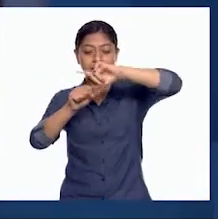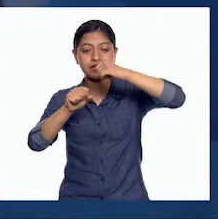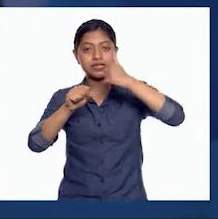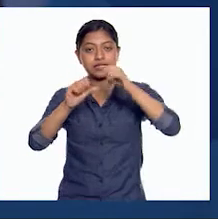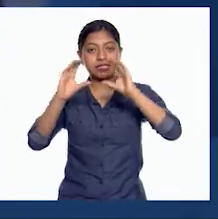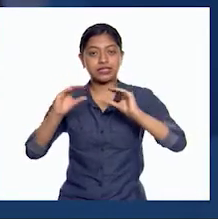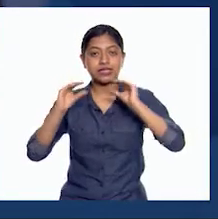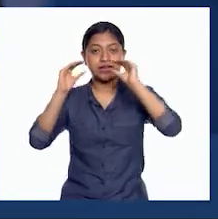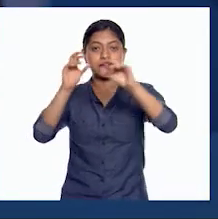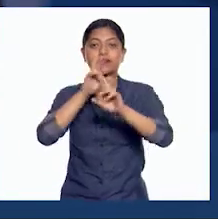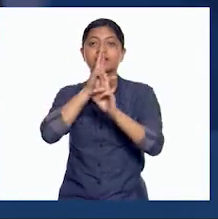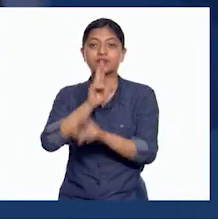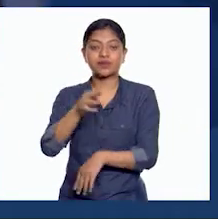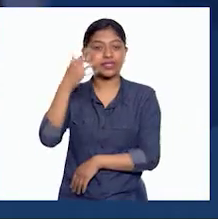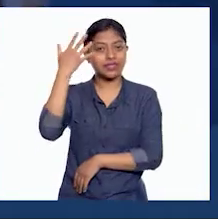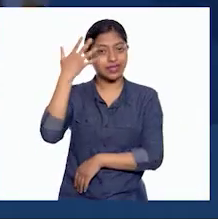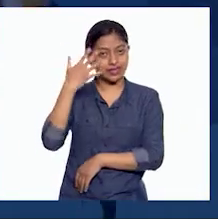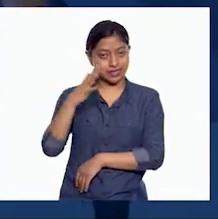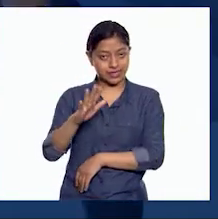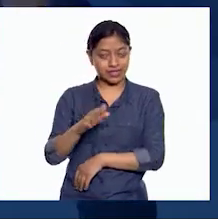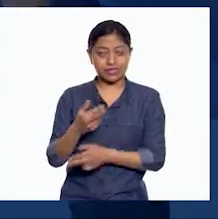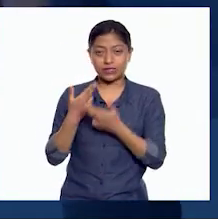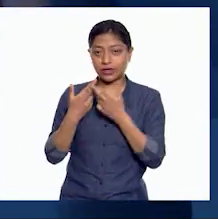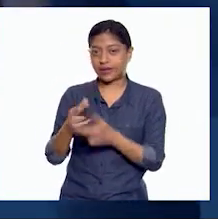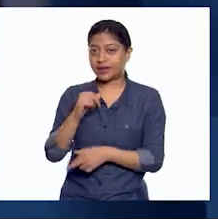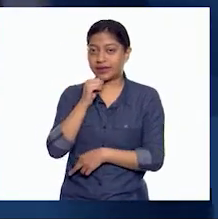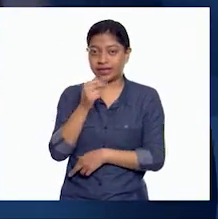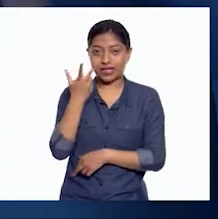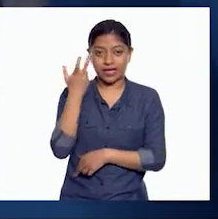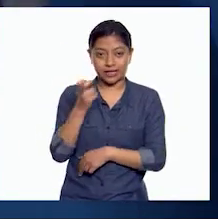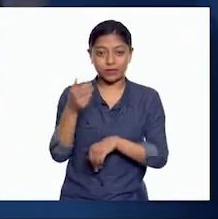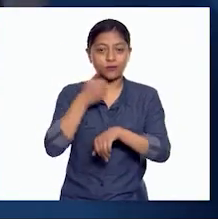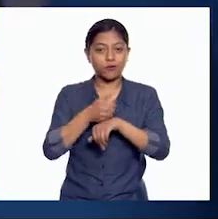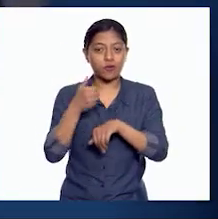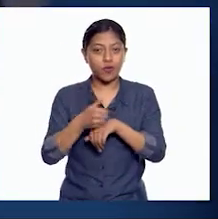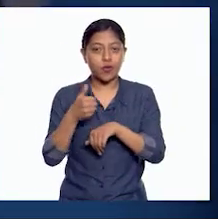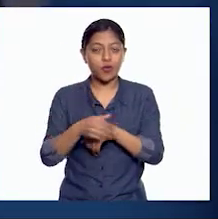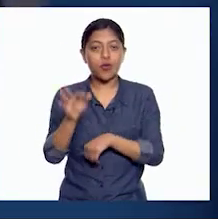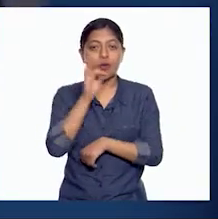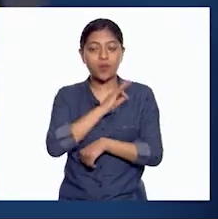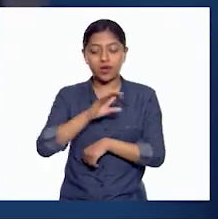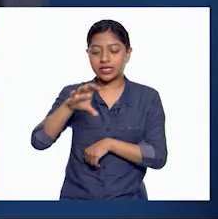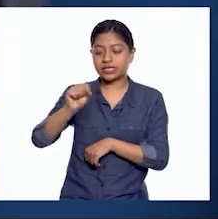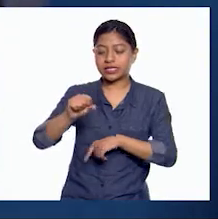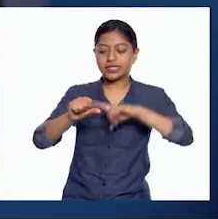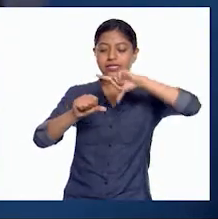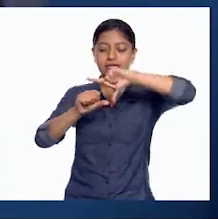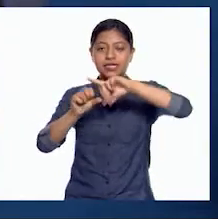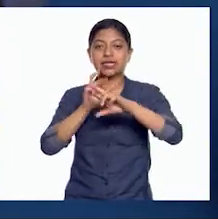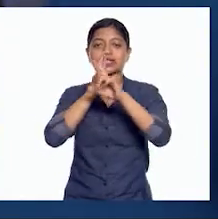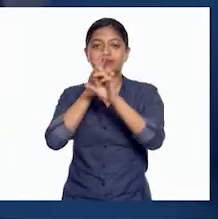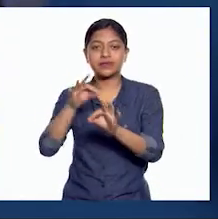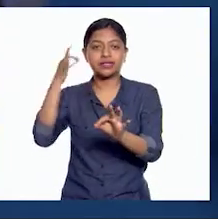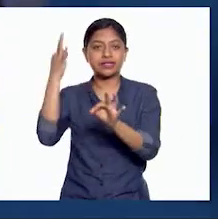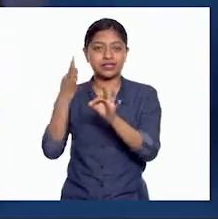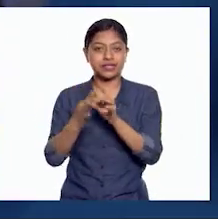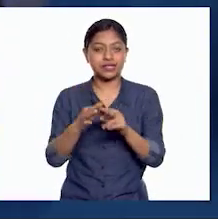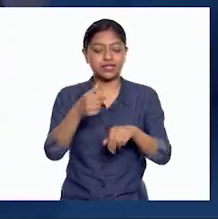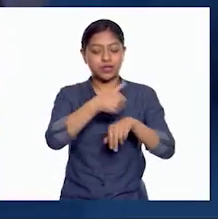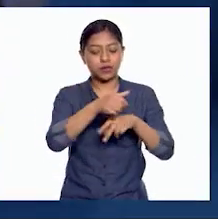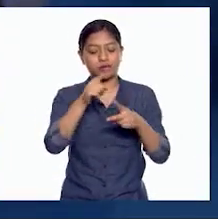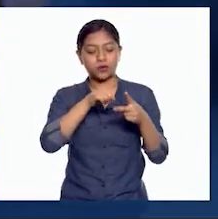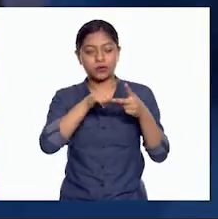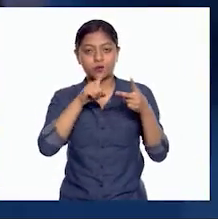nos da 10, maestra. Y así ya encontramos otros dos divisores que son el 6 y el 10. Exacto,